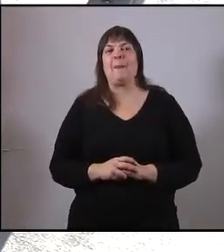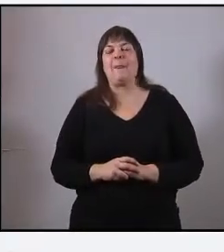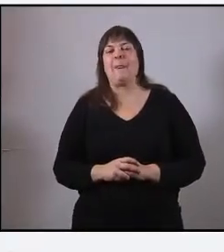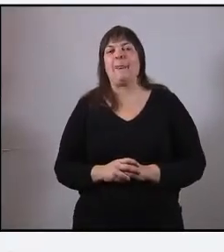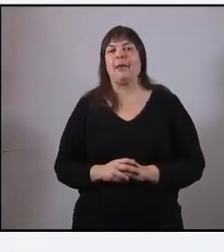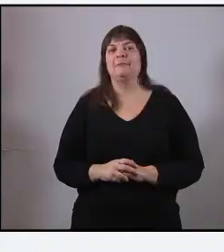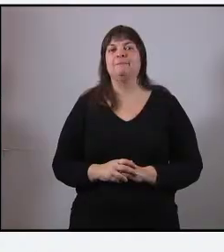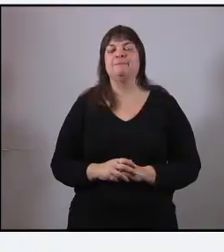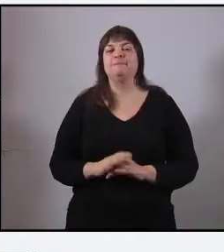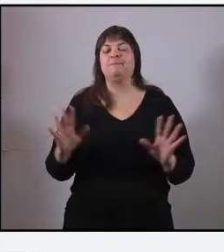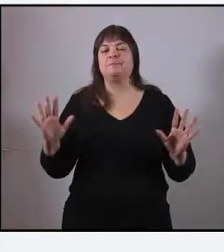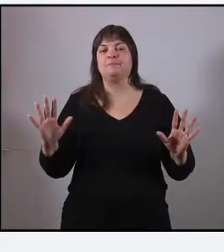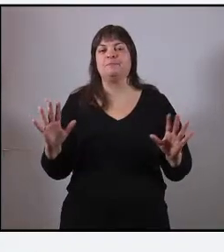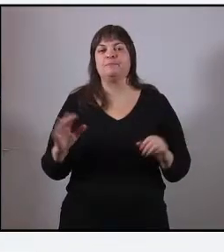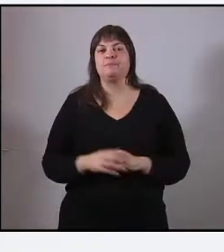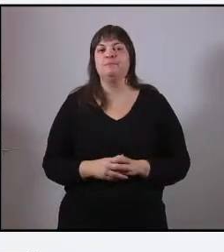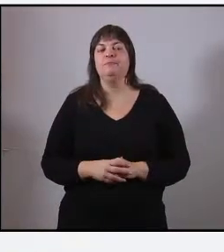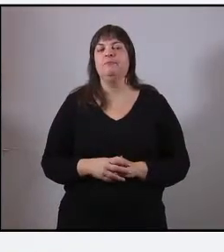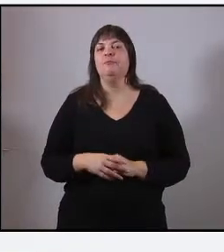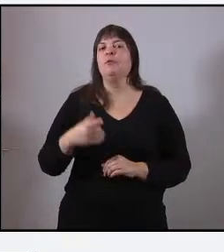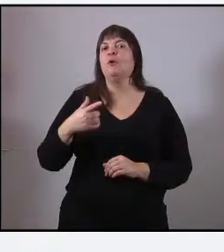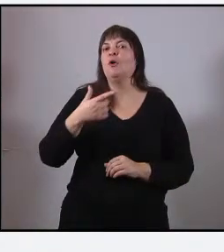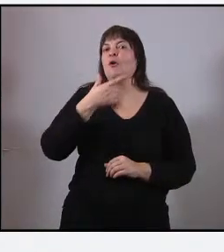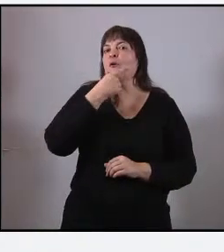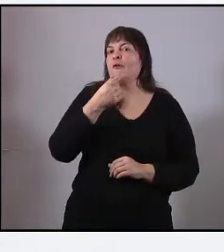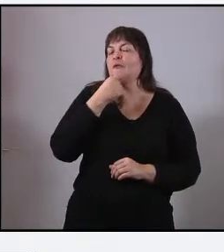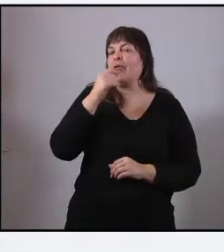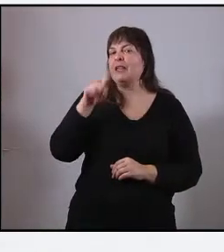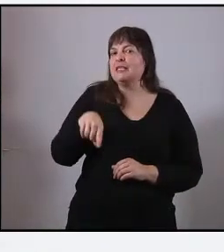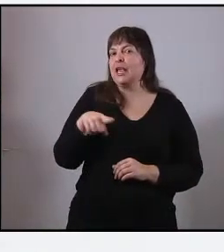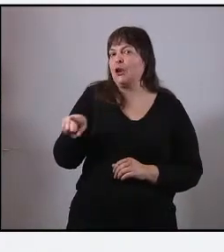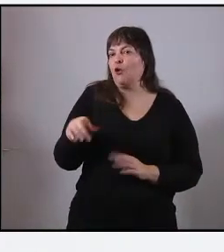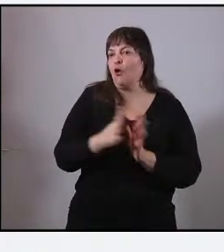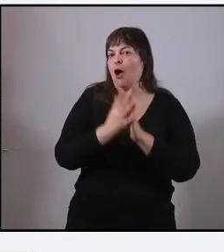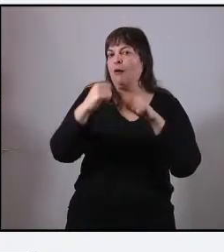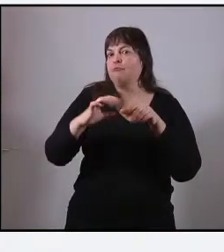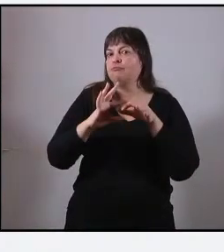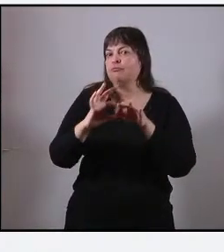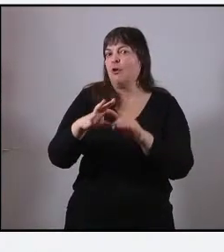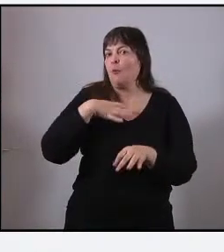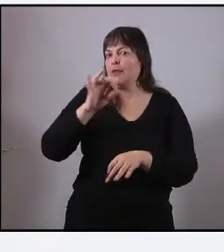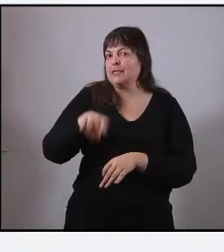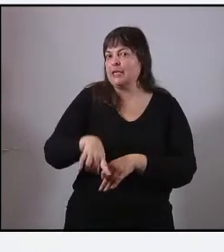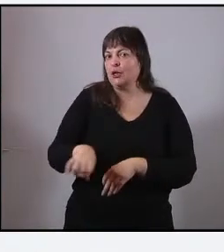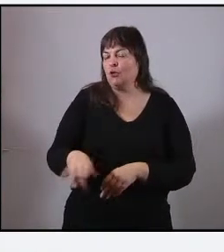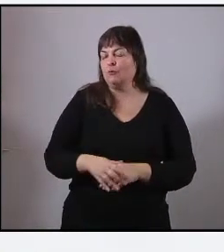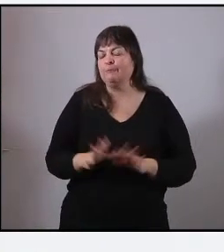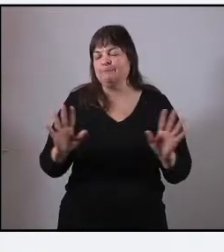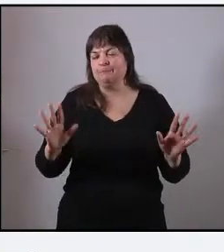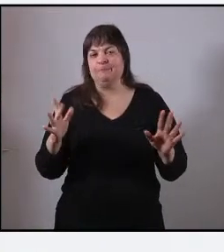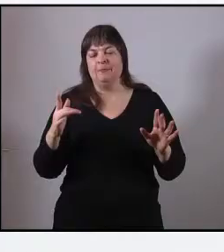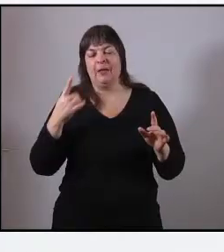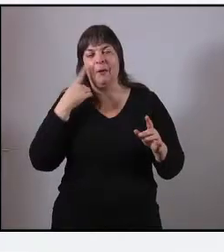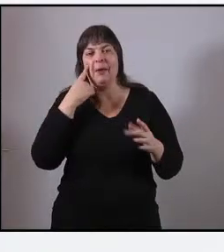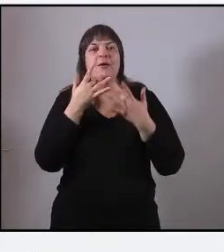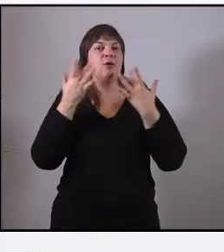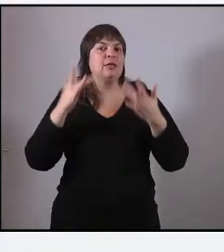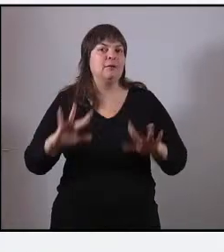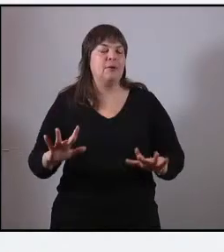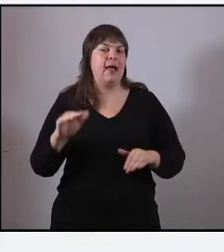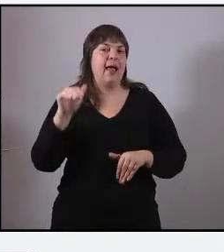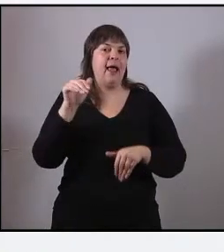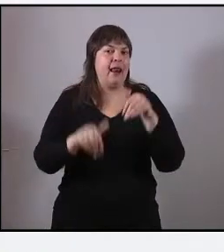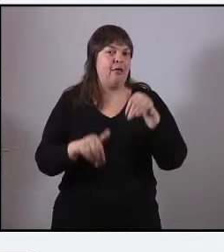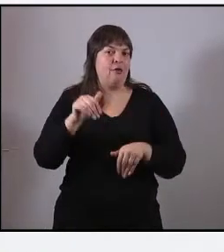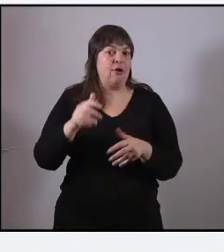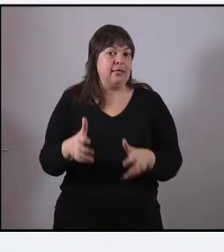Hombre, yo creo que cuando... ¿Ve más factible o no? ¿O no se han dado paso por ninguna de las partes? Yo creo que objetivamente cuando alguien gana unas